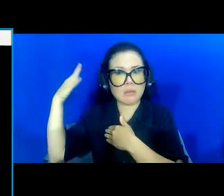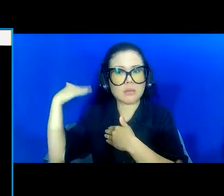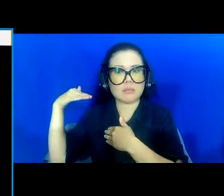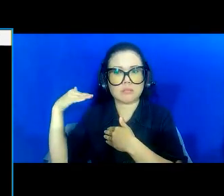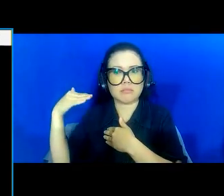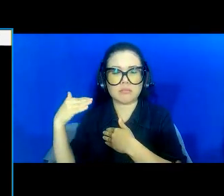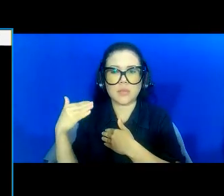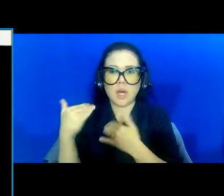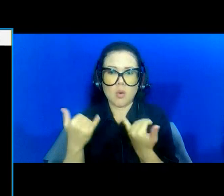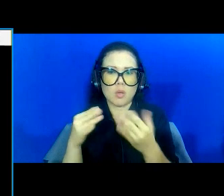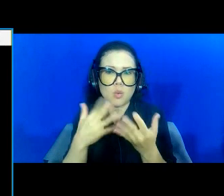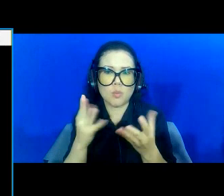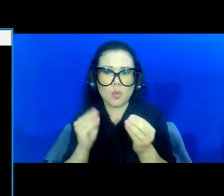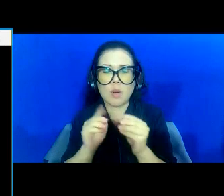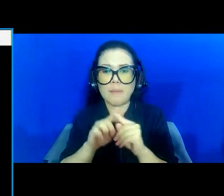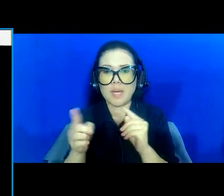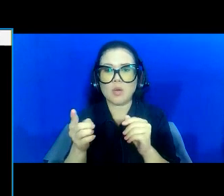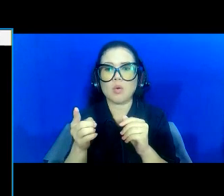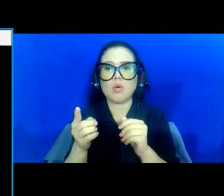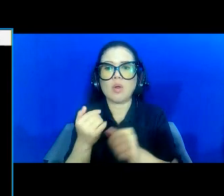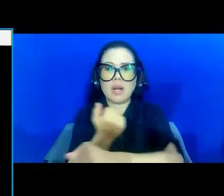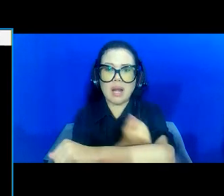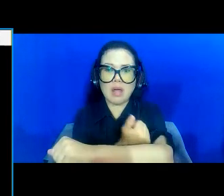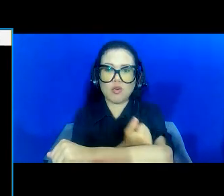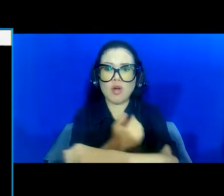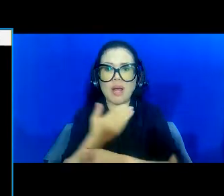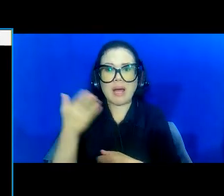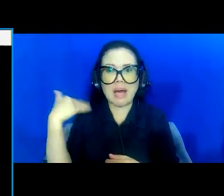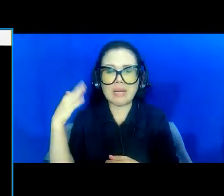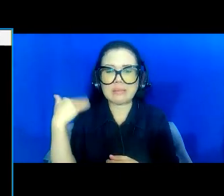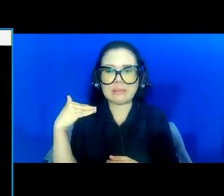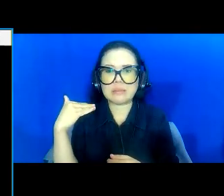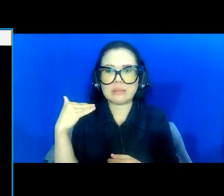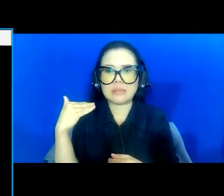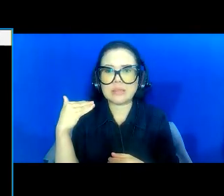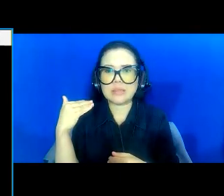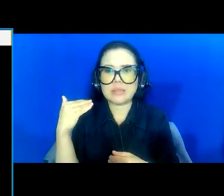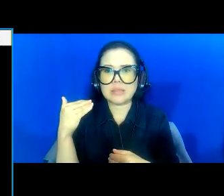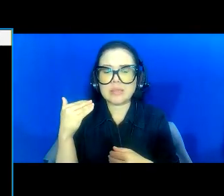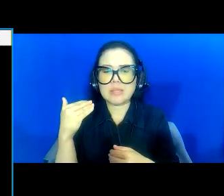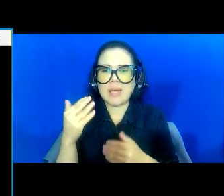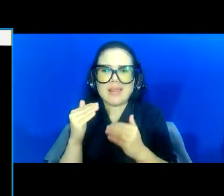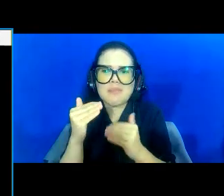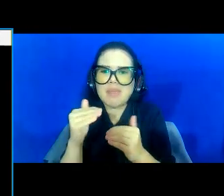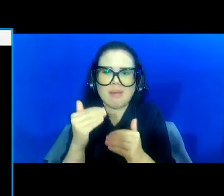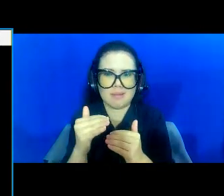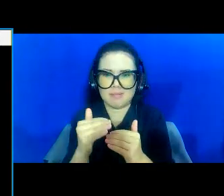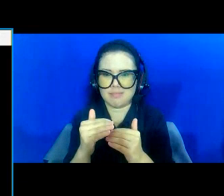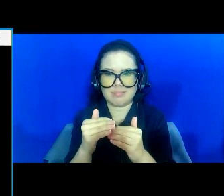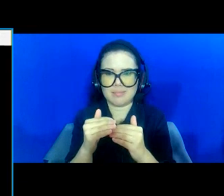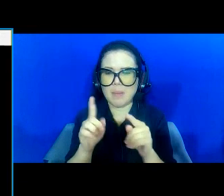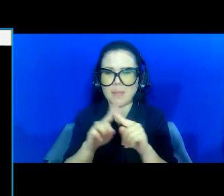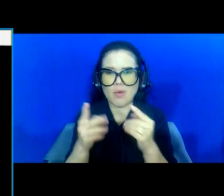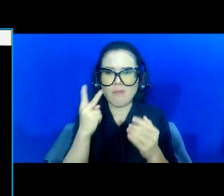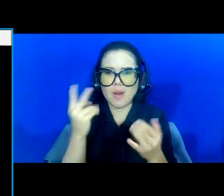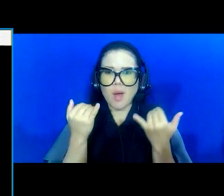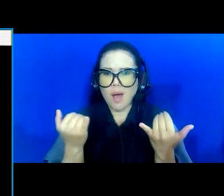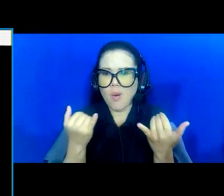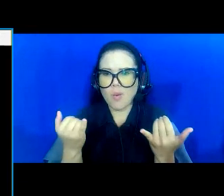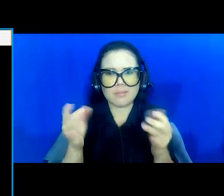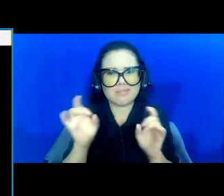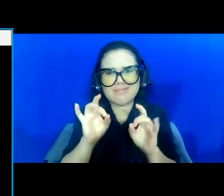así, yo le puedo decir que si había, pues no era, pero una cosa bárbara, que me da dolor, gente joven y